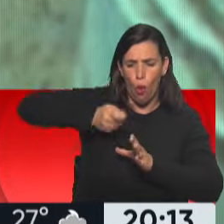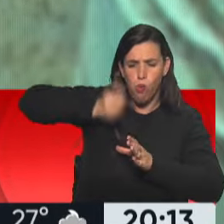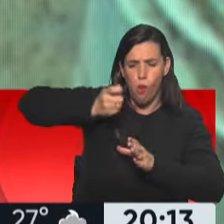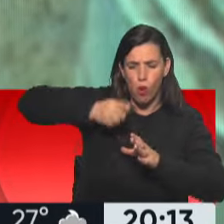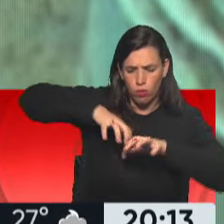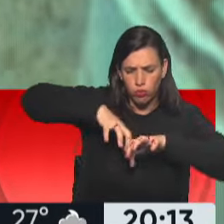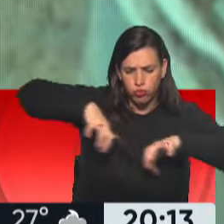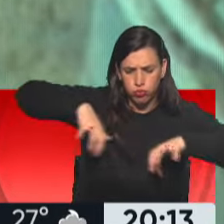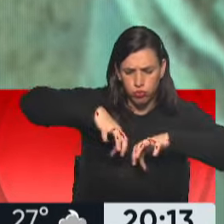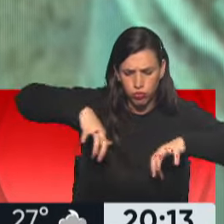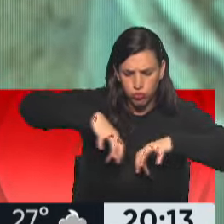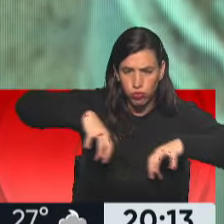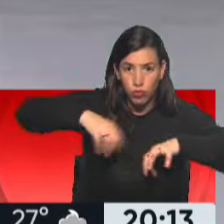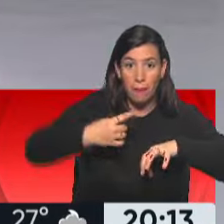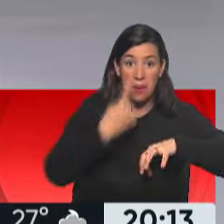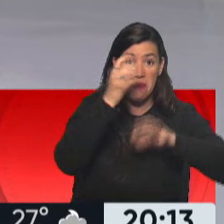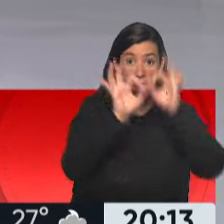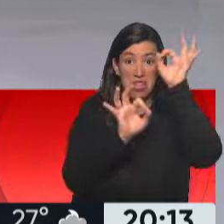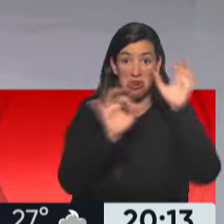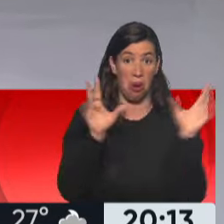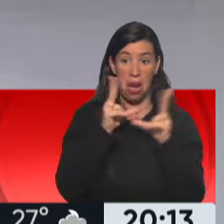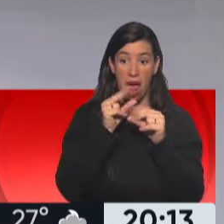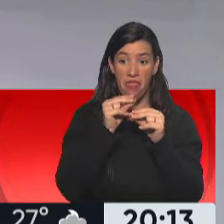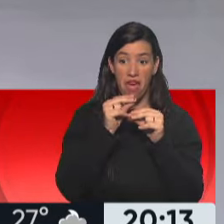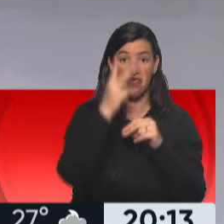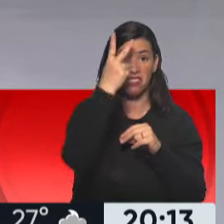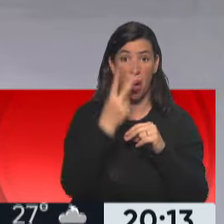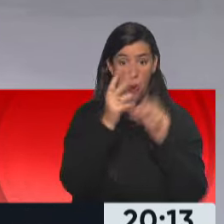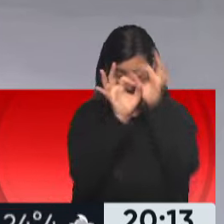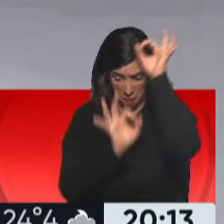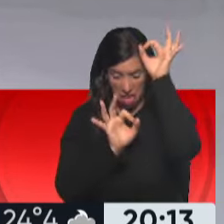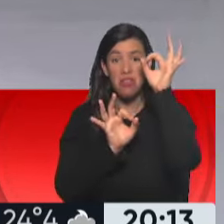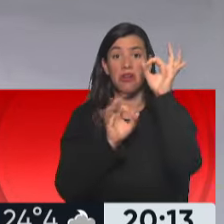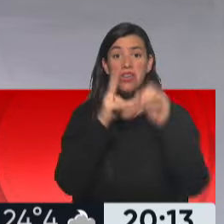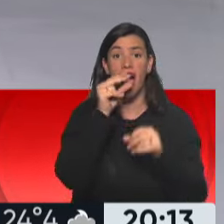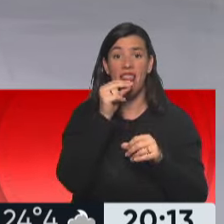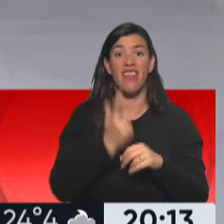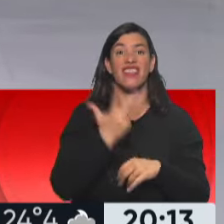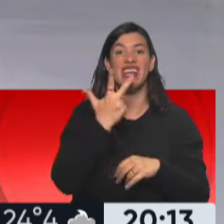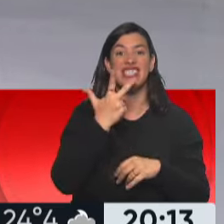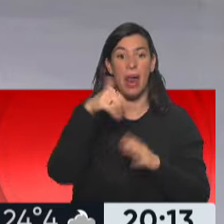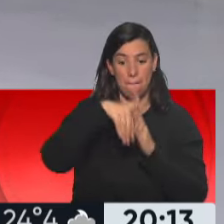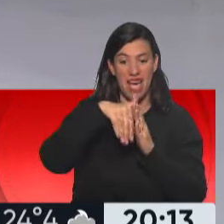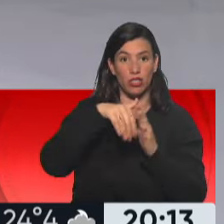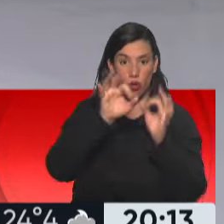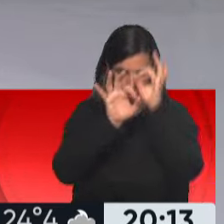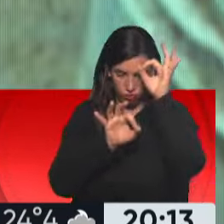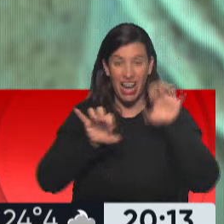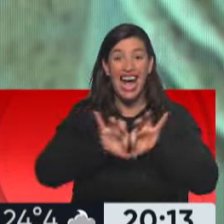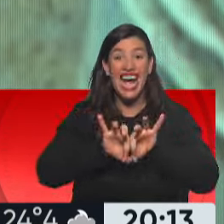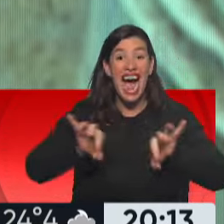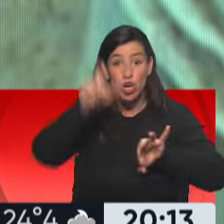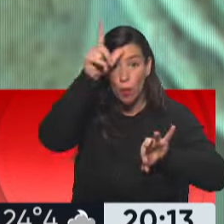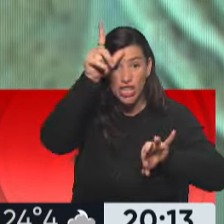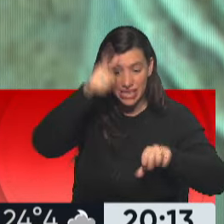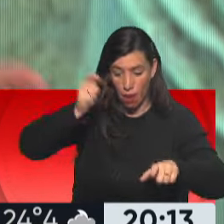Tal cual. Segundo metro, nada. En el tercer metro rompieron un caño. Escuchá, rompieron